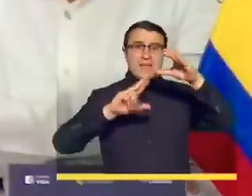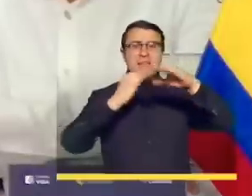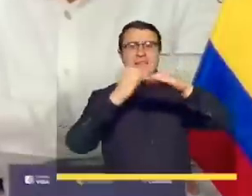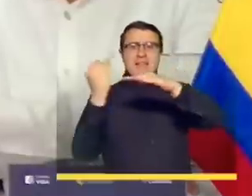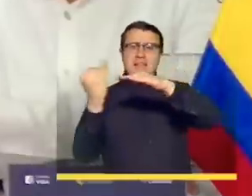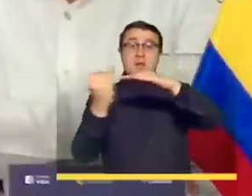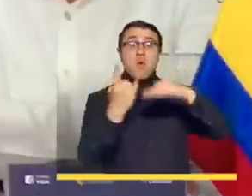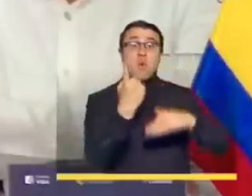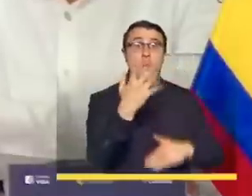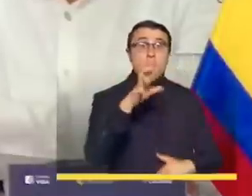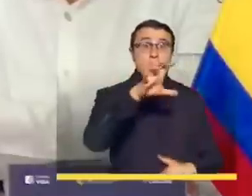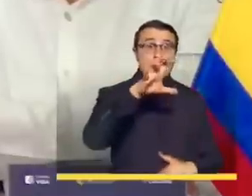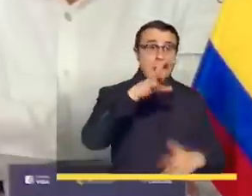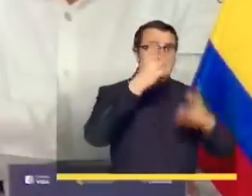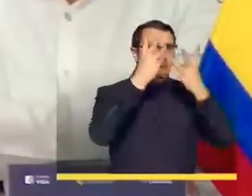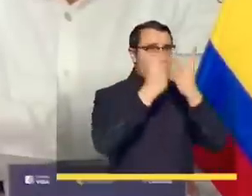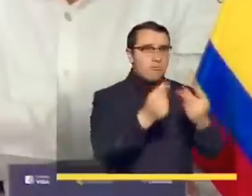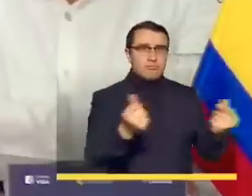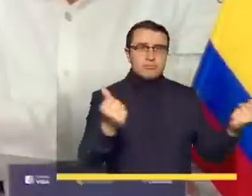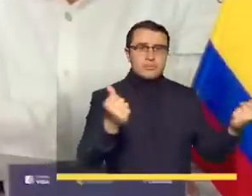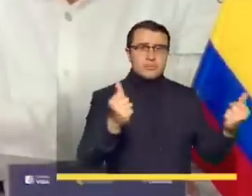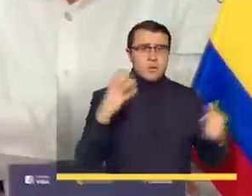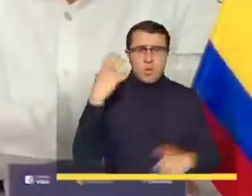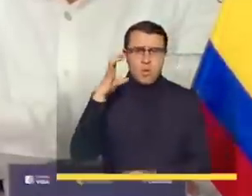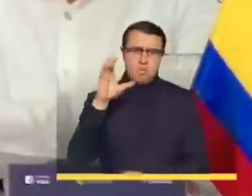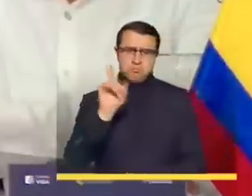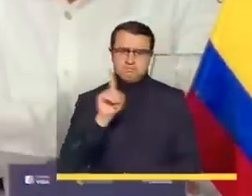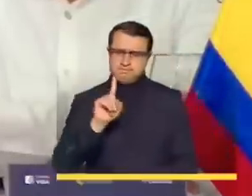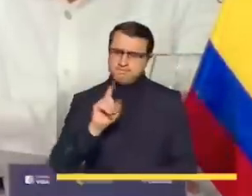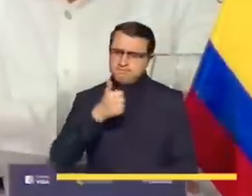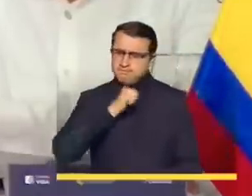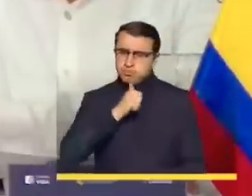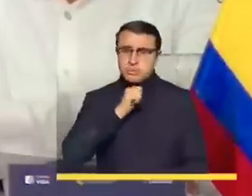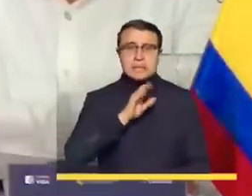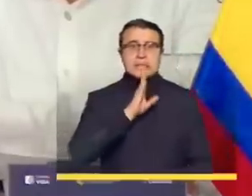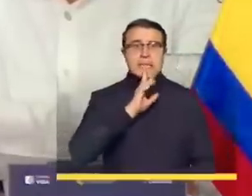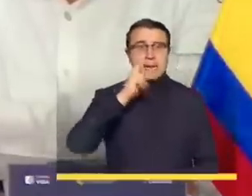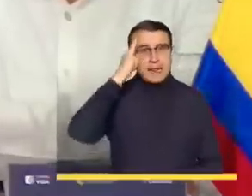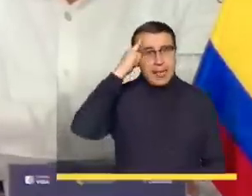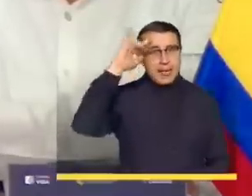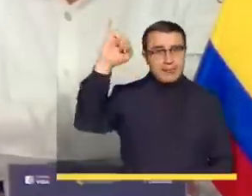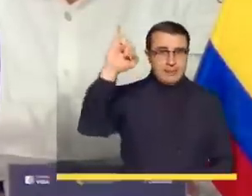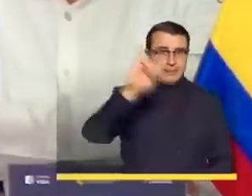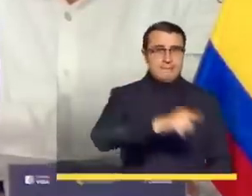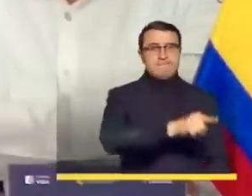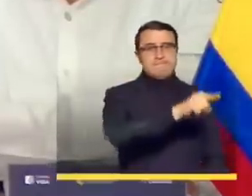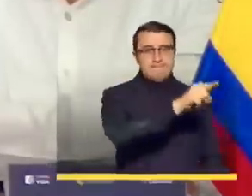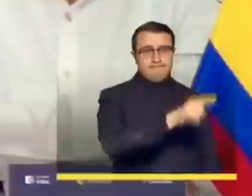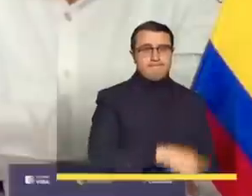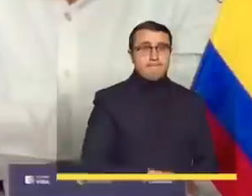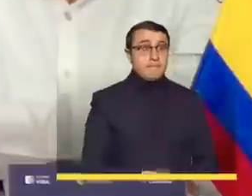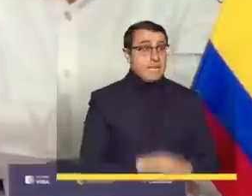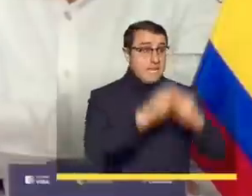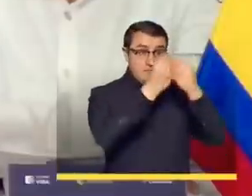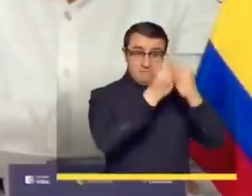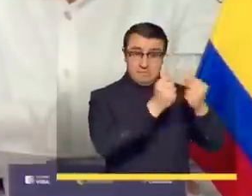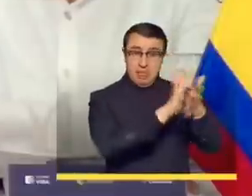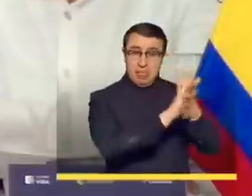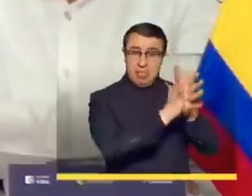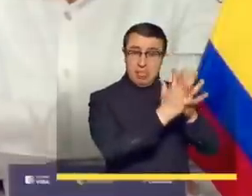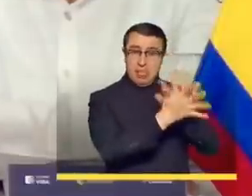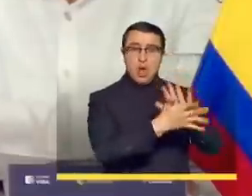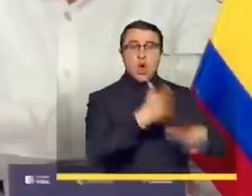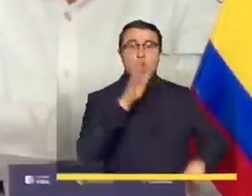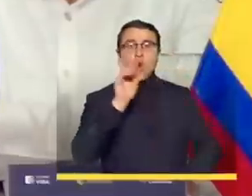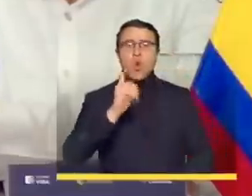No fue Colombia que resistió, es Haití. está destruido por este tipo de